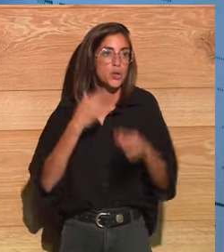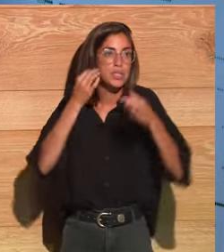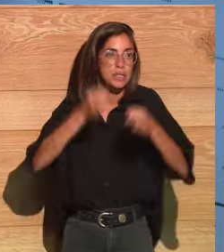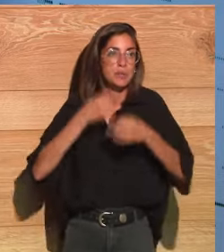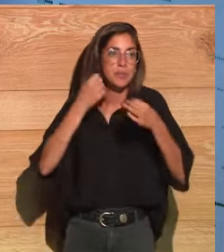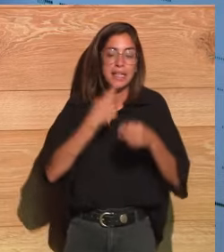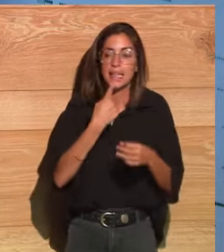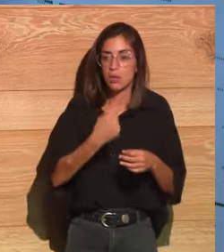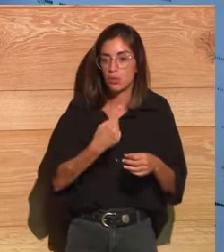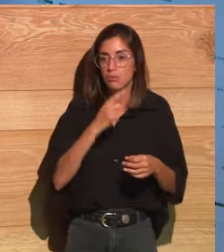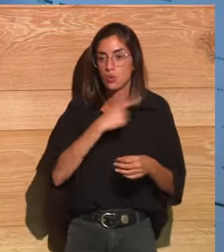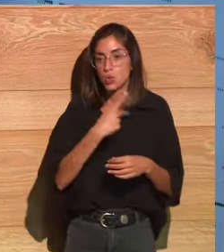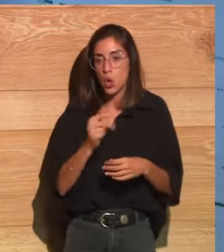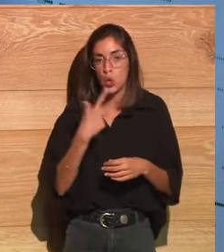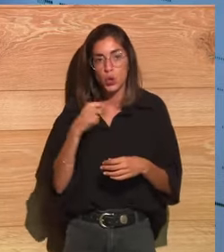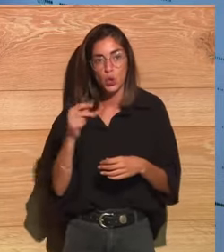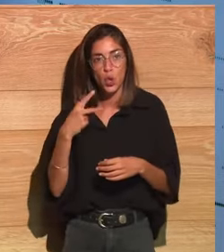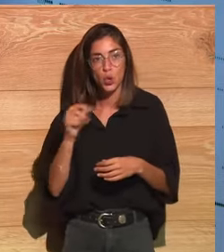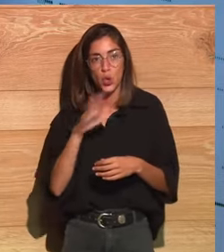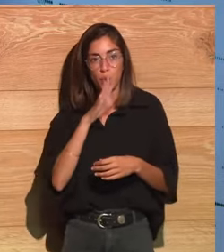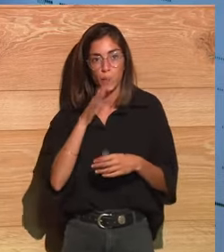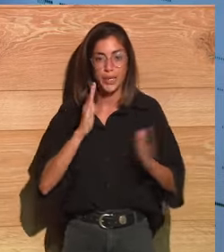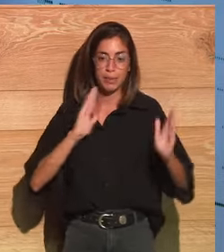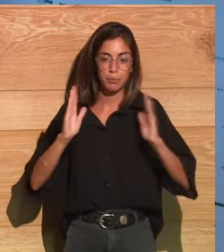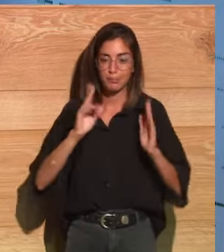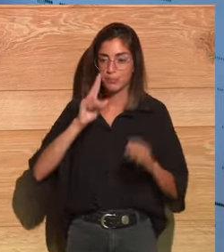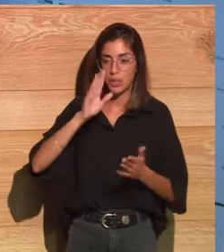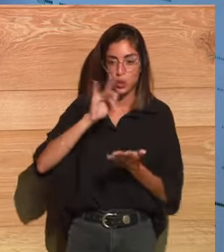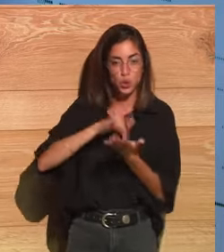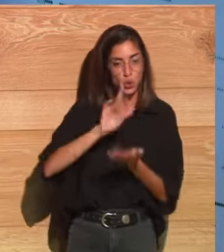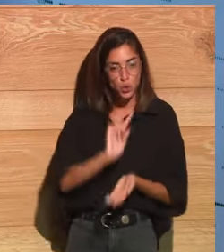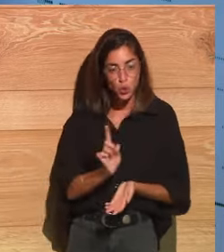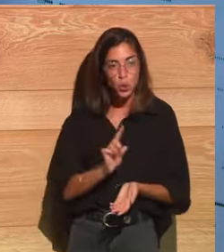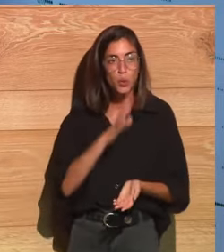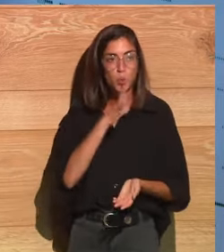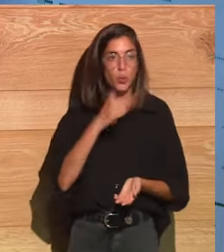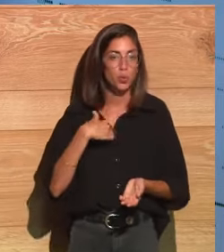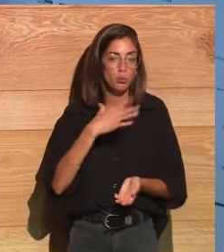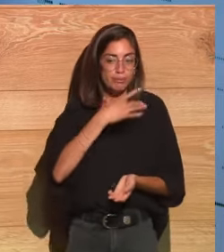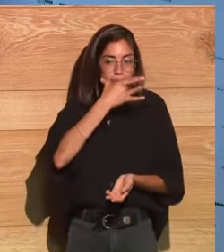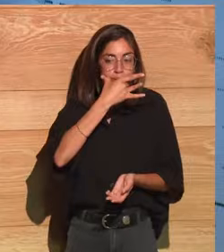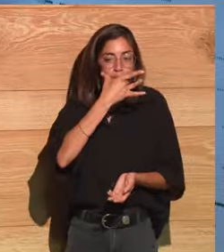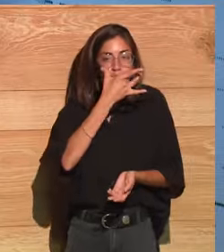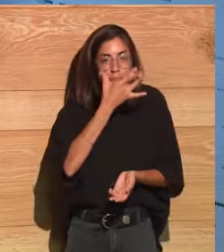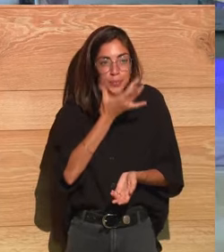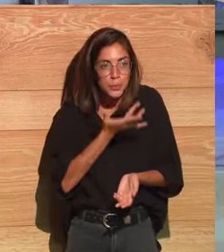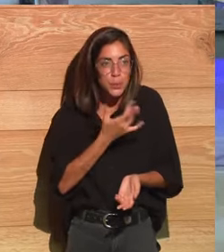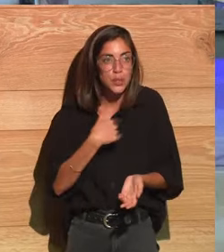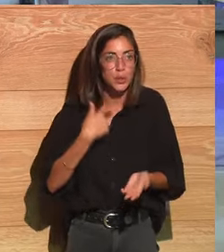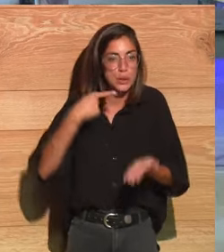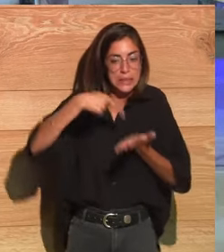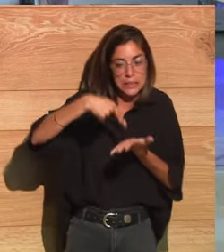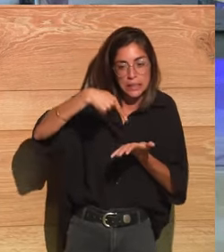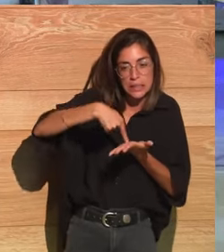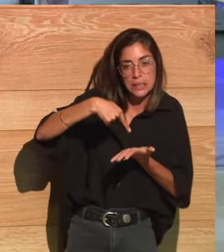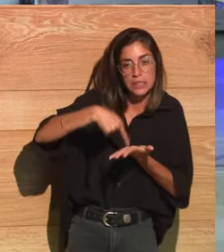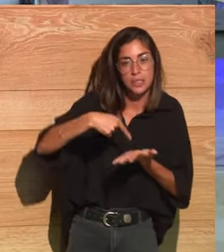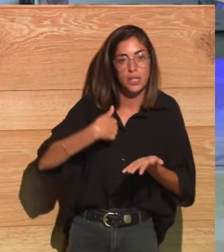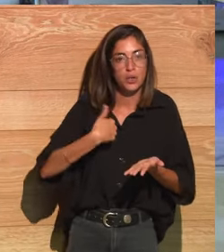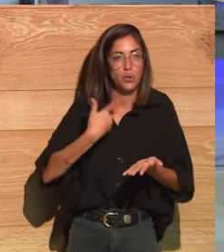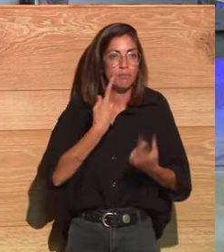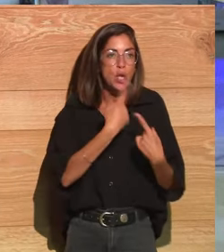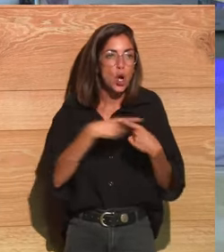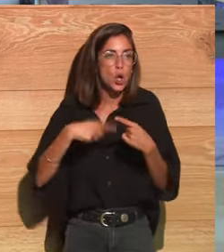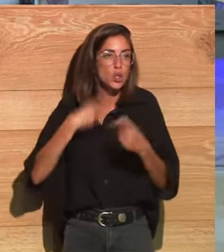veces porque creía que no llegaba el momento y porque soy muy pudorosa, tengo pudor, soy exigente, no me gusta hacer cosas que